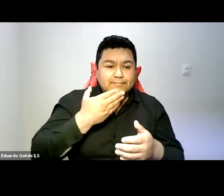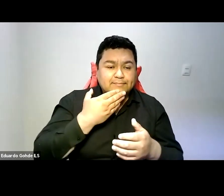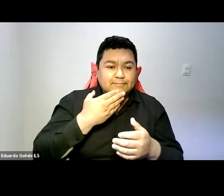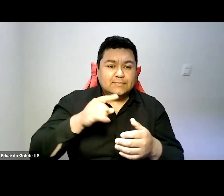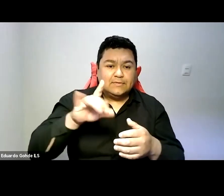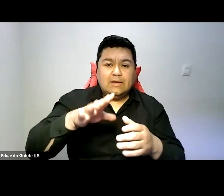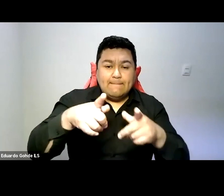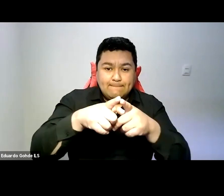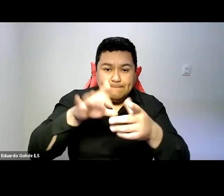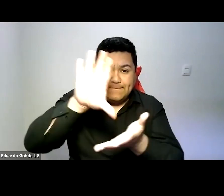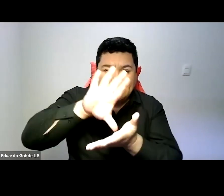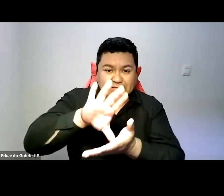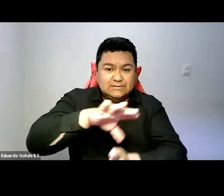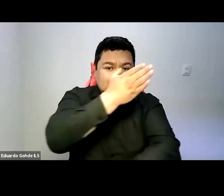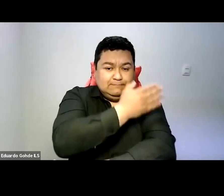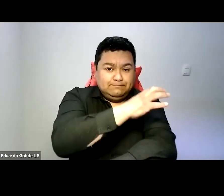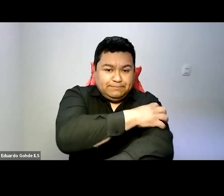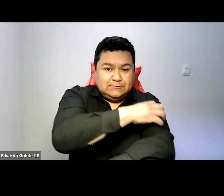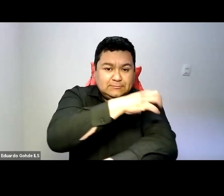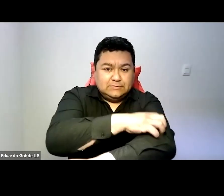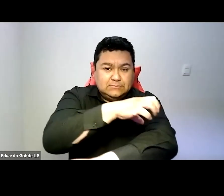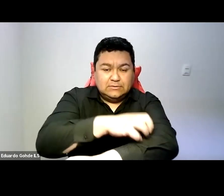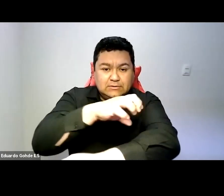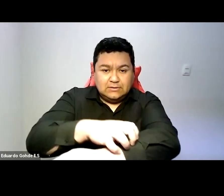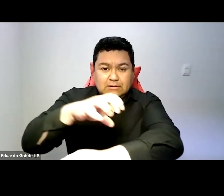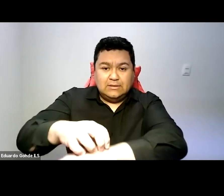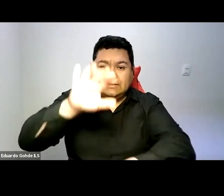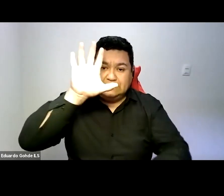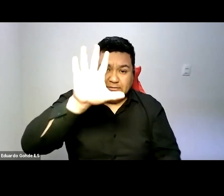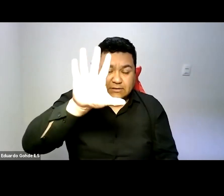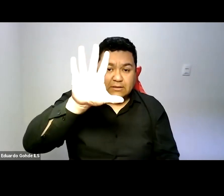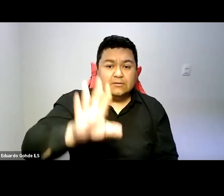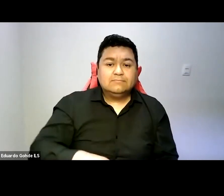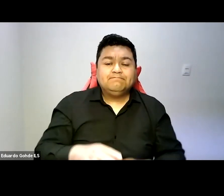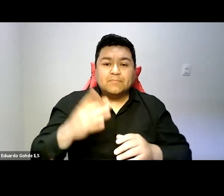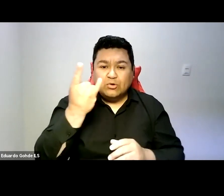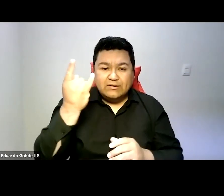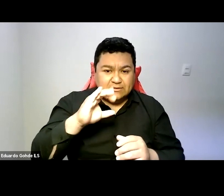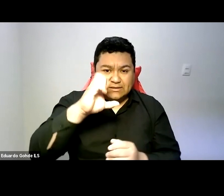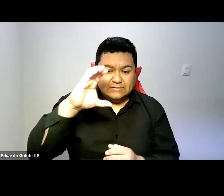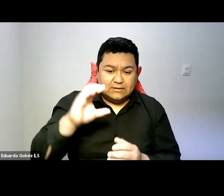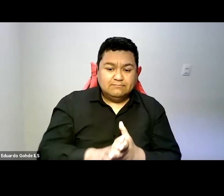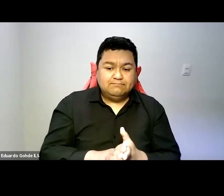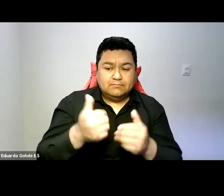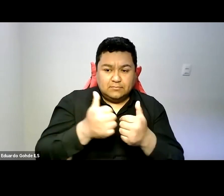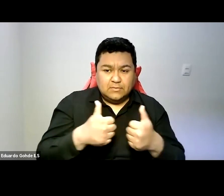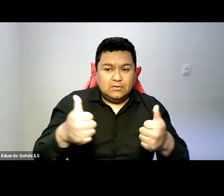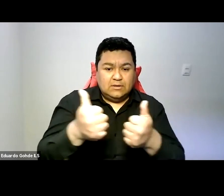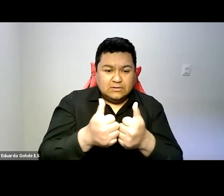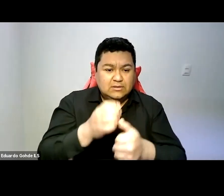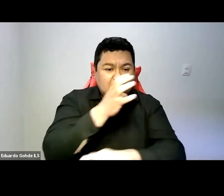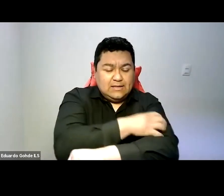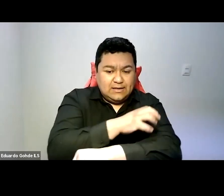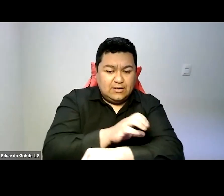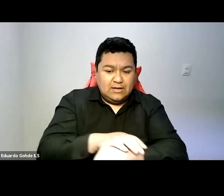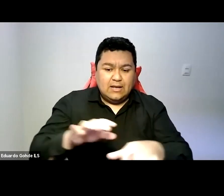las universidades que son parte del programa ISEC coordinan la implementación de congresos interregionales donde ocurre gran parte de las actividades